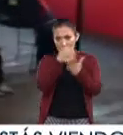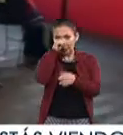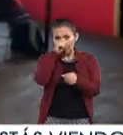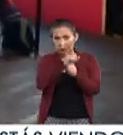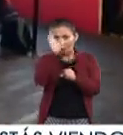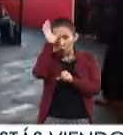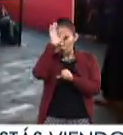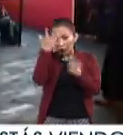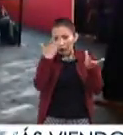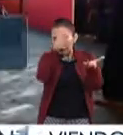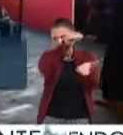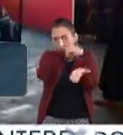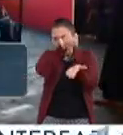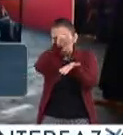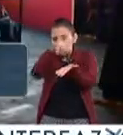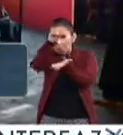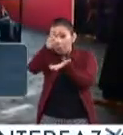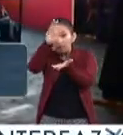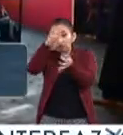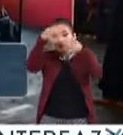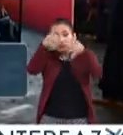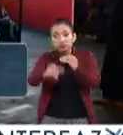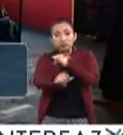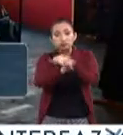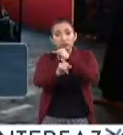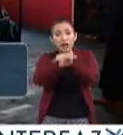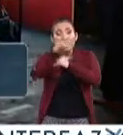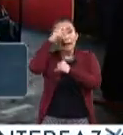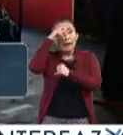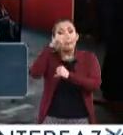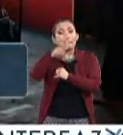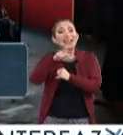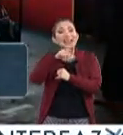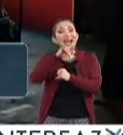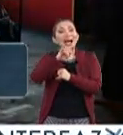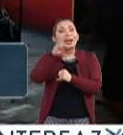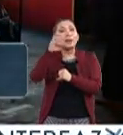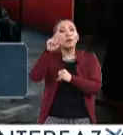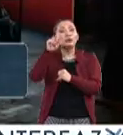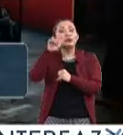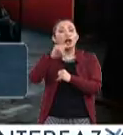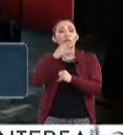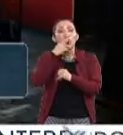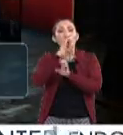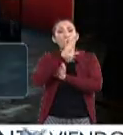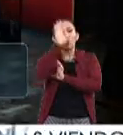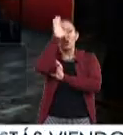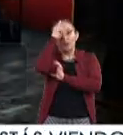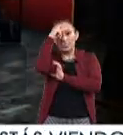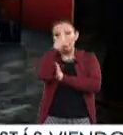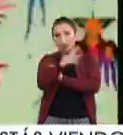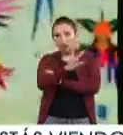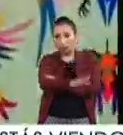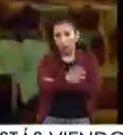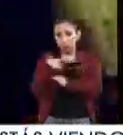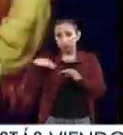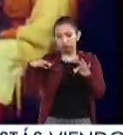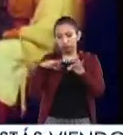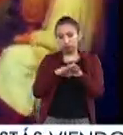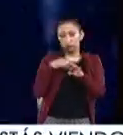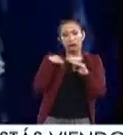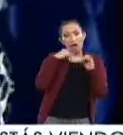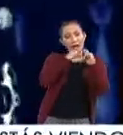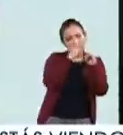Secretaría de Cultura y que ha hecho realidad con la plataforma mexicana Repositorio del Patrimonio Cultural de México. La vinculación